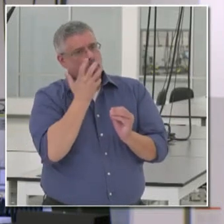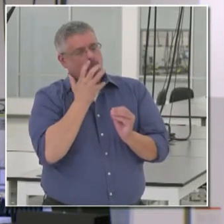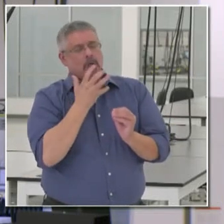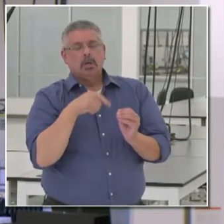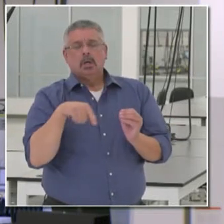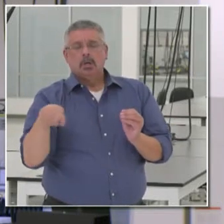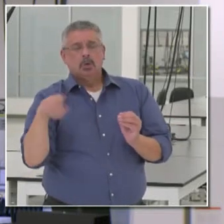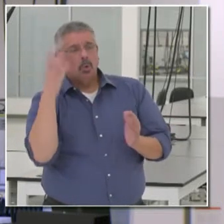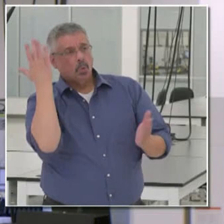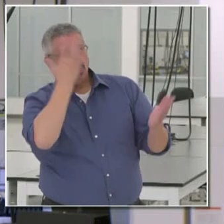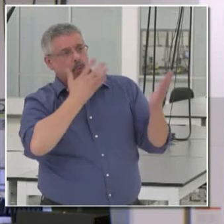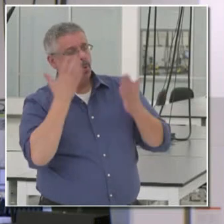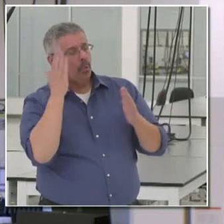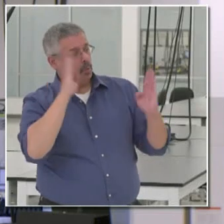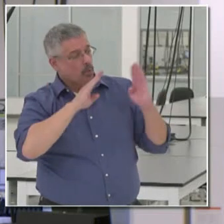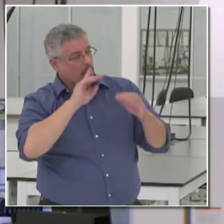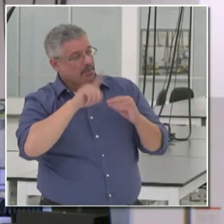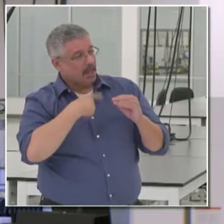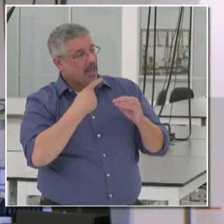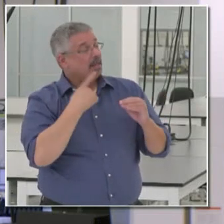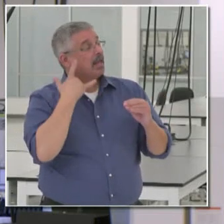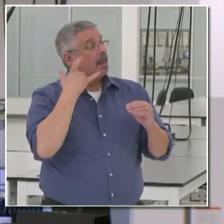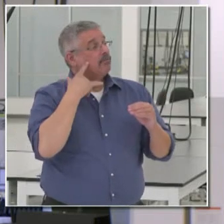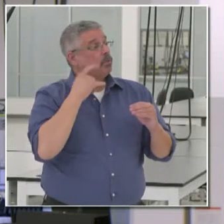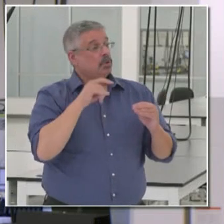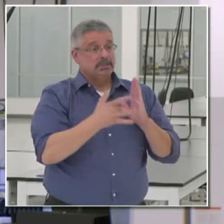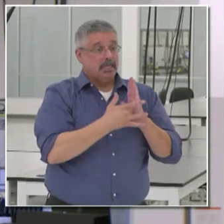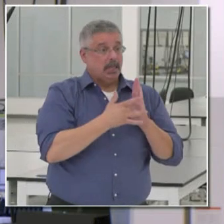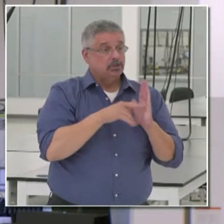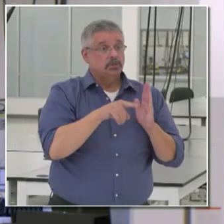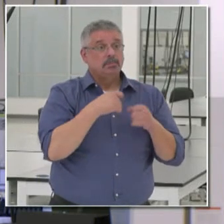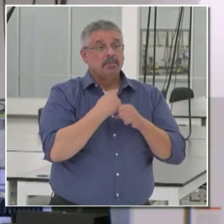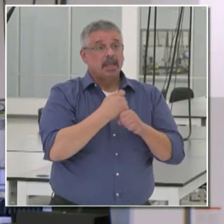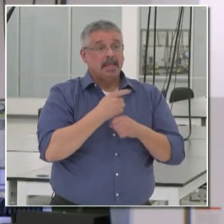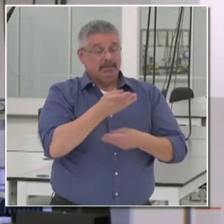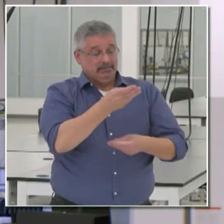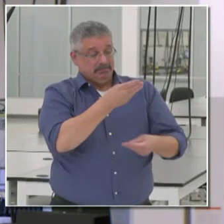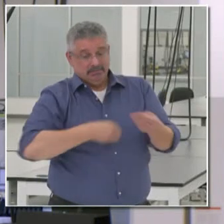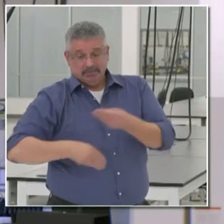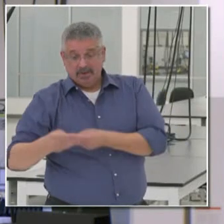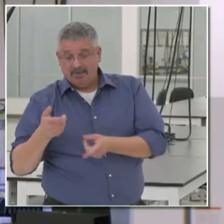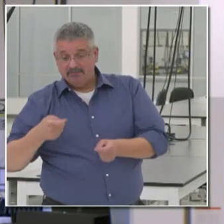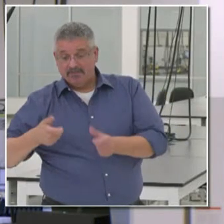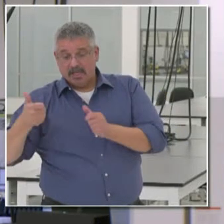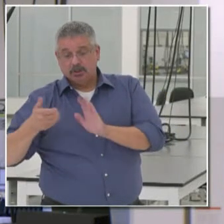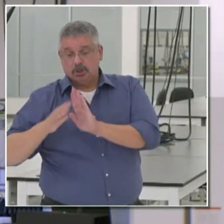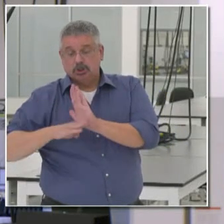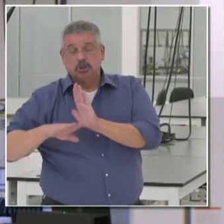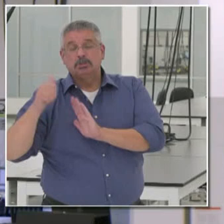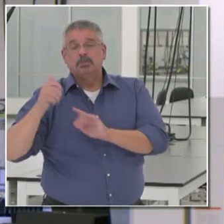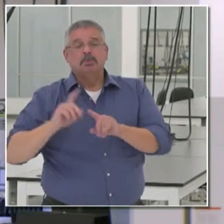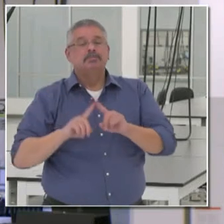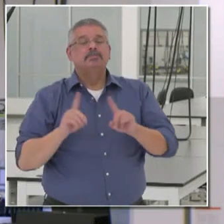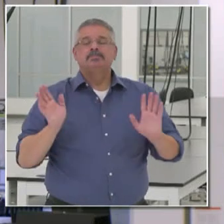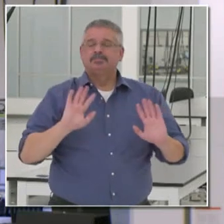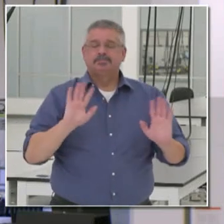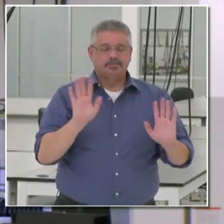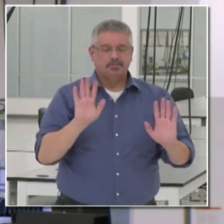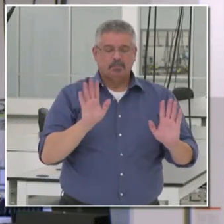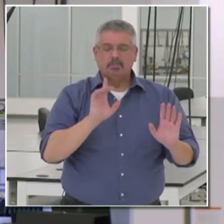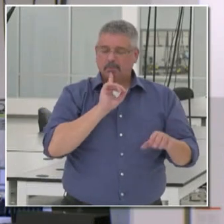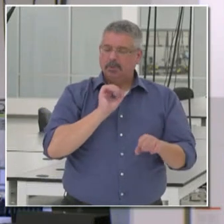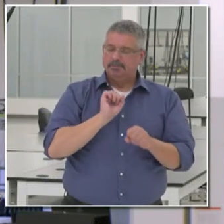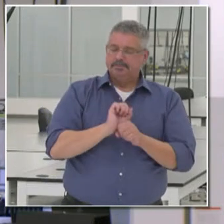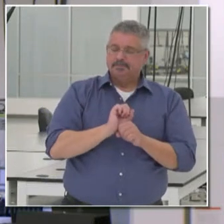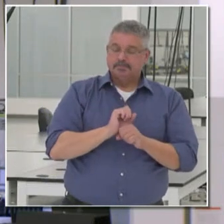fallar en cuanto a positivos está preocupado que tantos californianos han dedicado a esta tecnología que podría ser suplantada por una alternativa